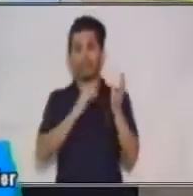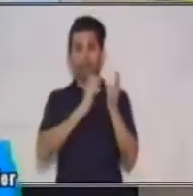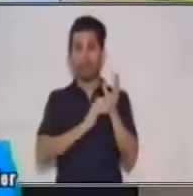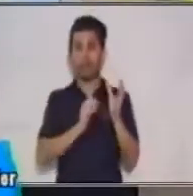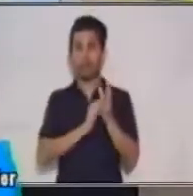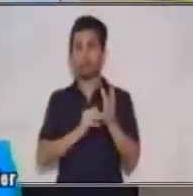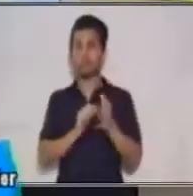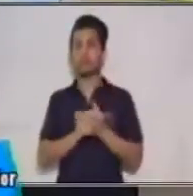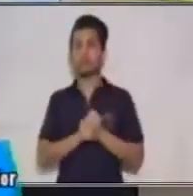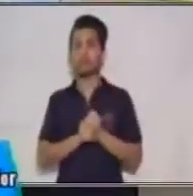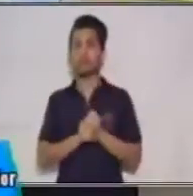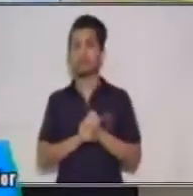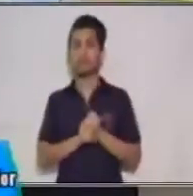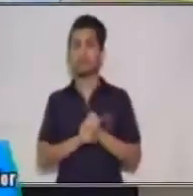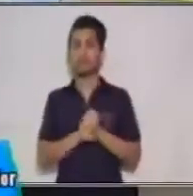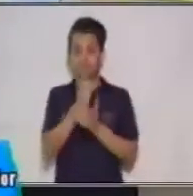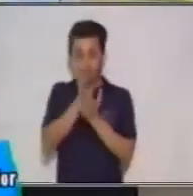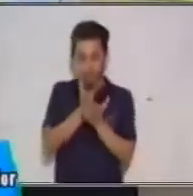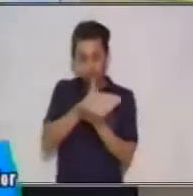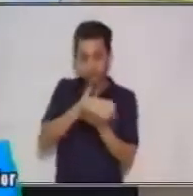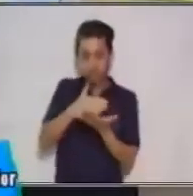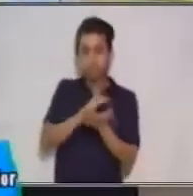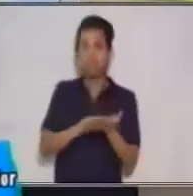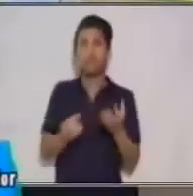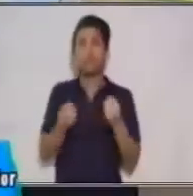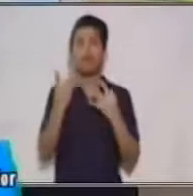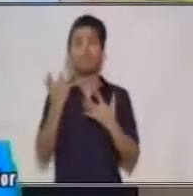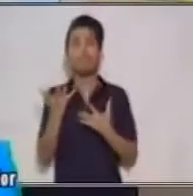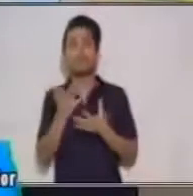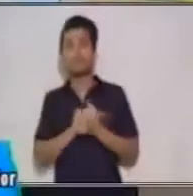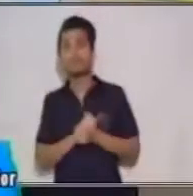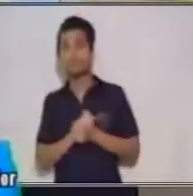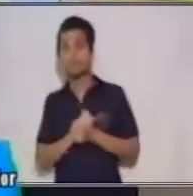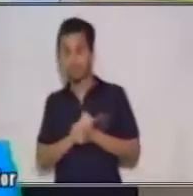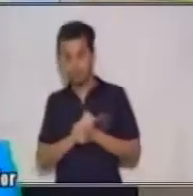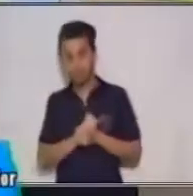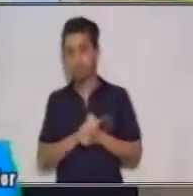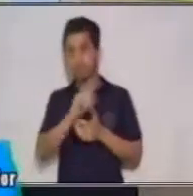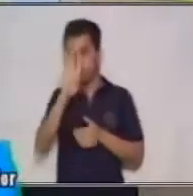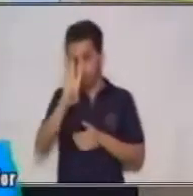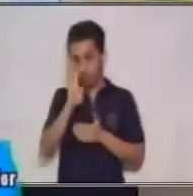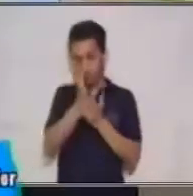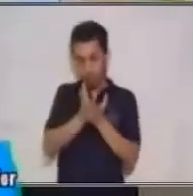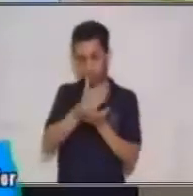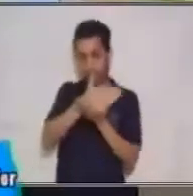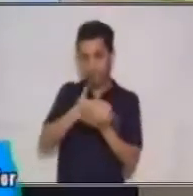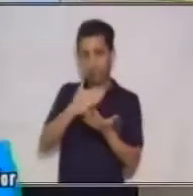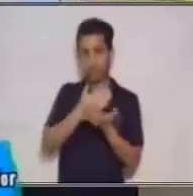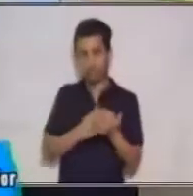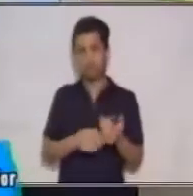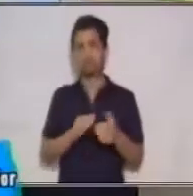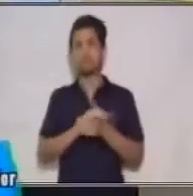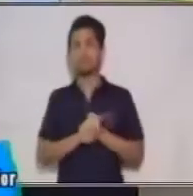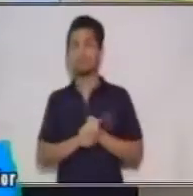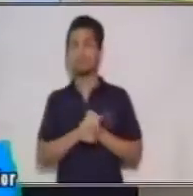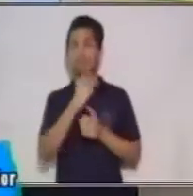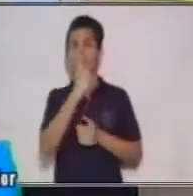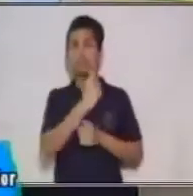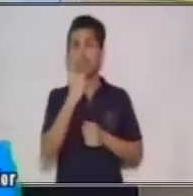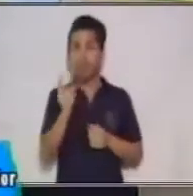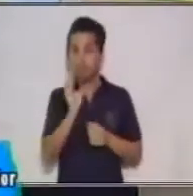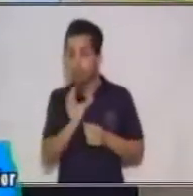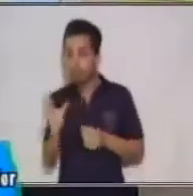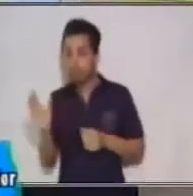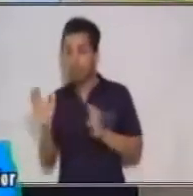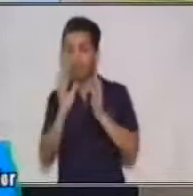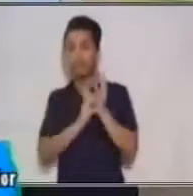¿esta naranja está dividida en cuántas partes iguales? Muy bien, en cuatro partes iguales. Cada parte de esta